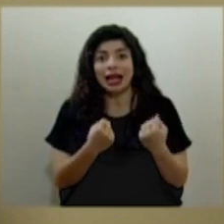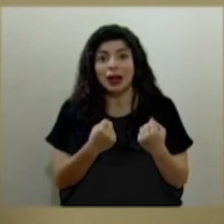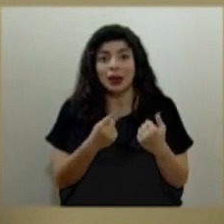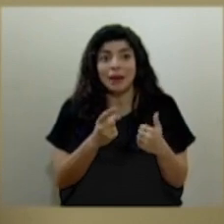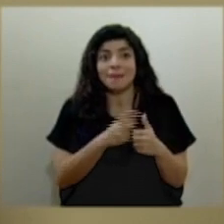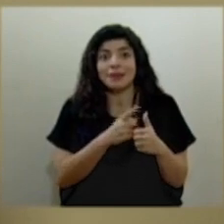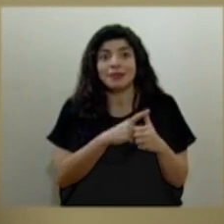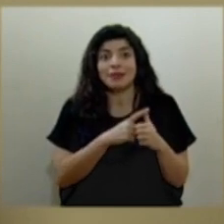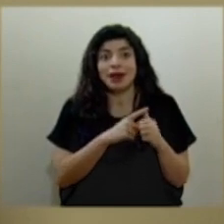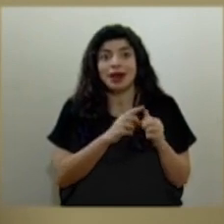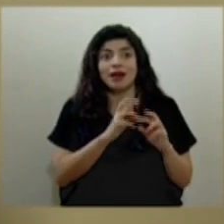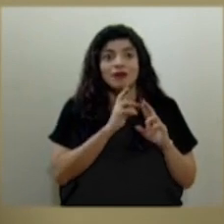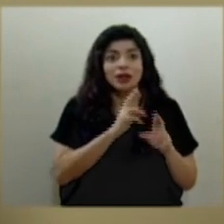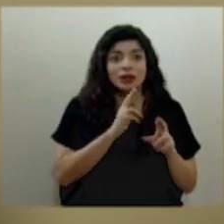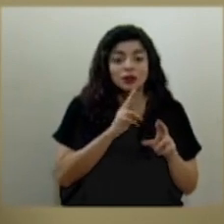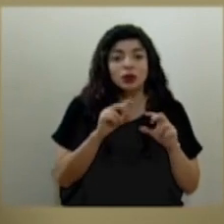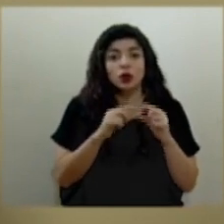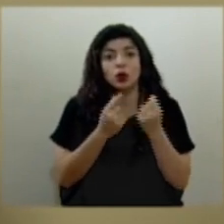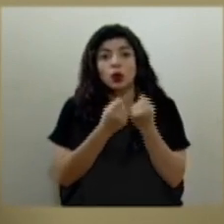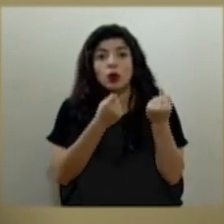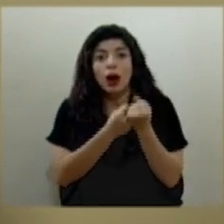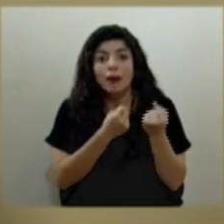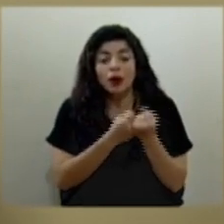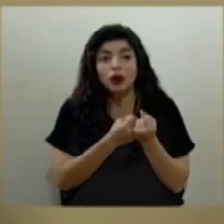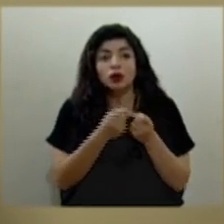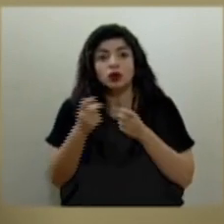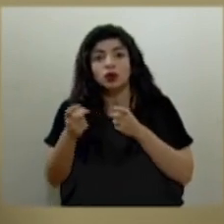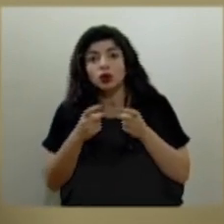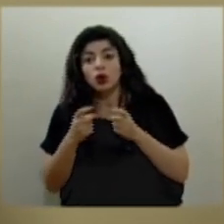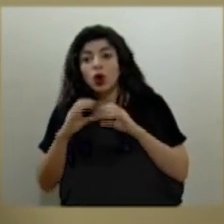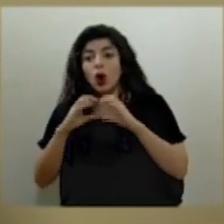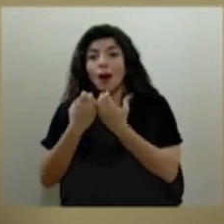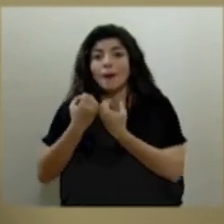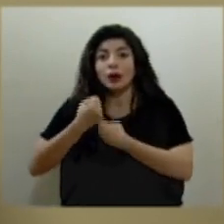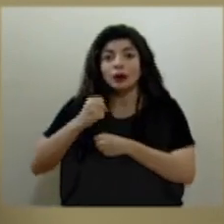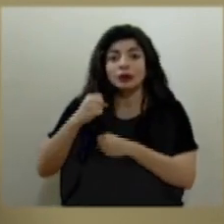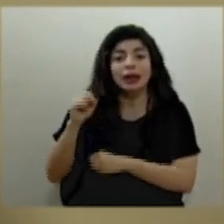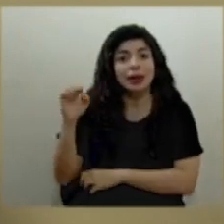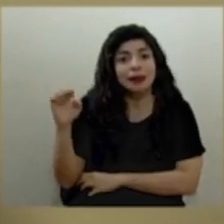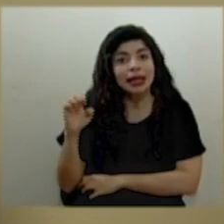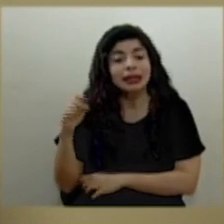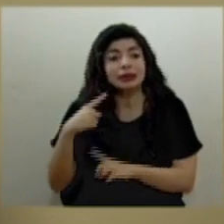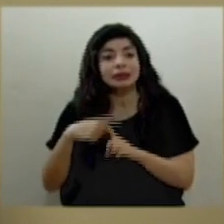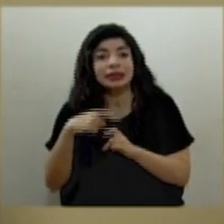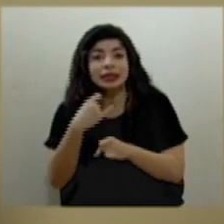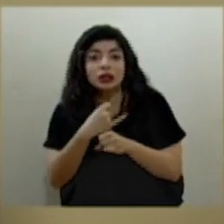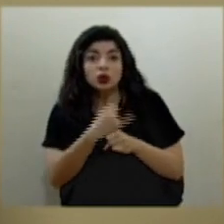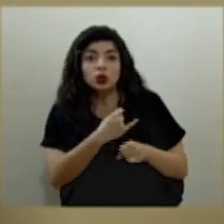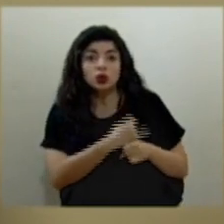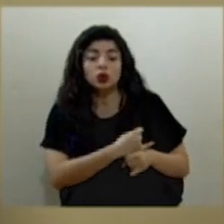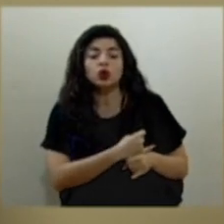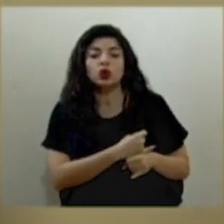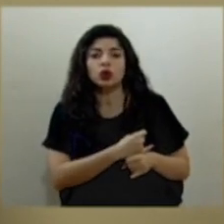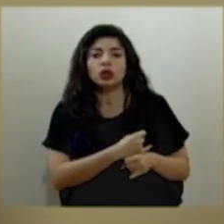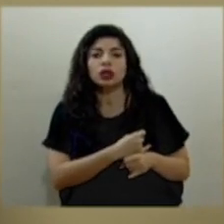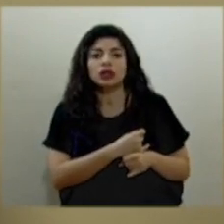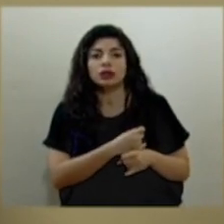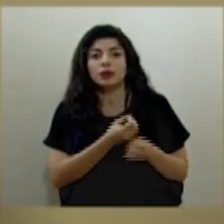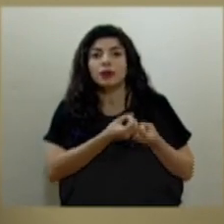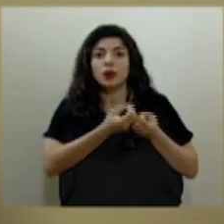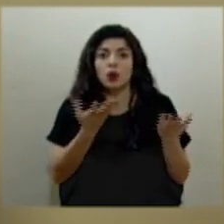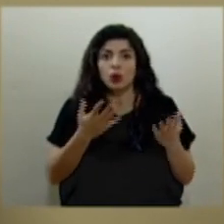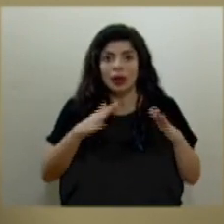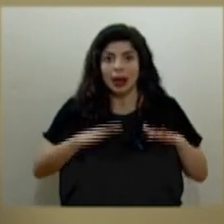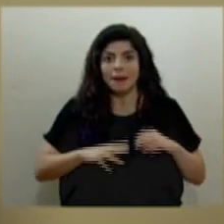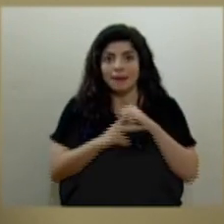primera línea de respuesta, de los grupos de apoyo de contención, de los comités municipales de emergencia y de las instituciones públicas